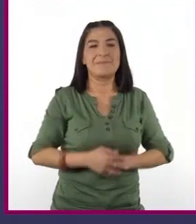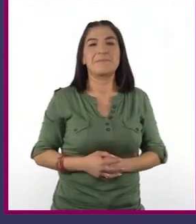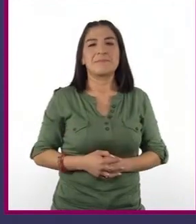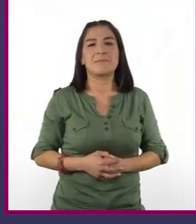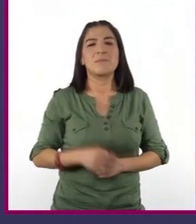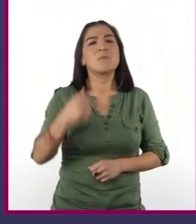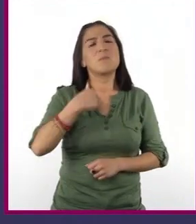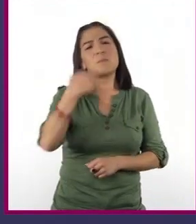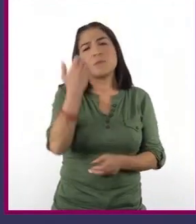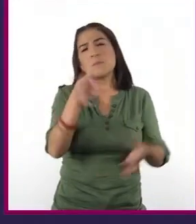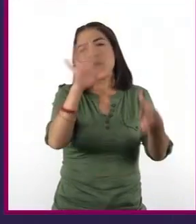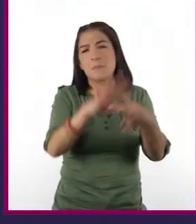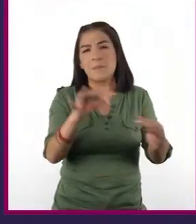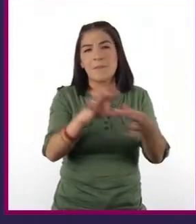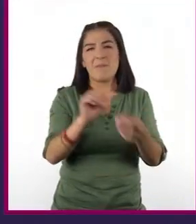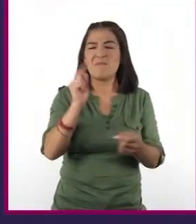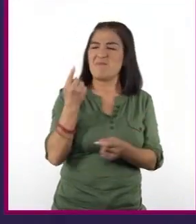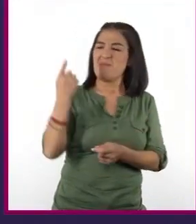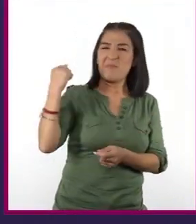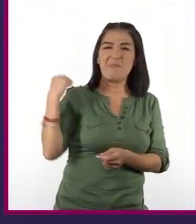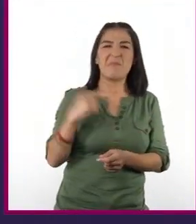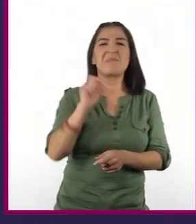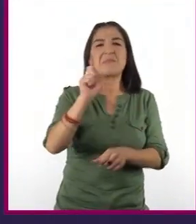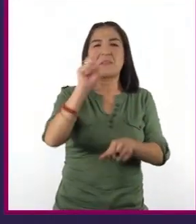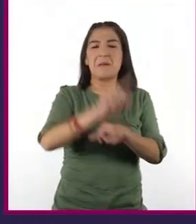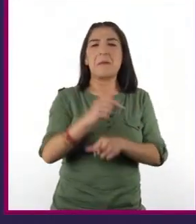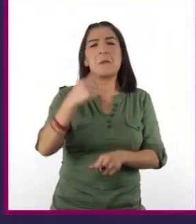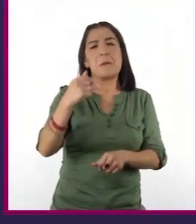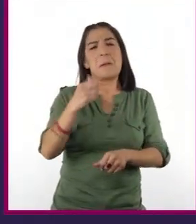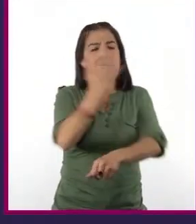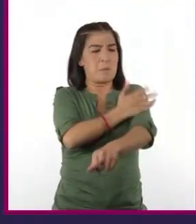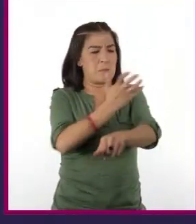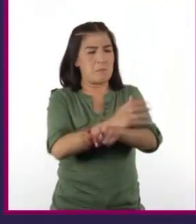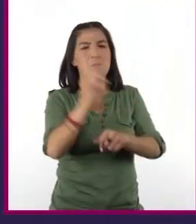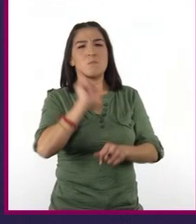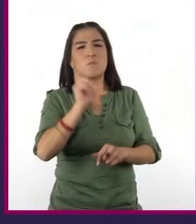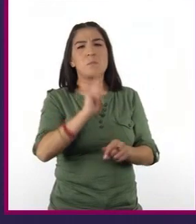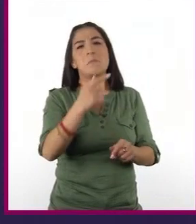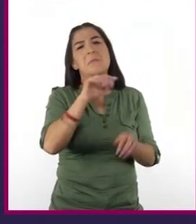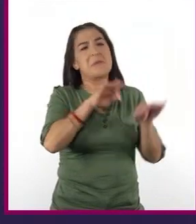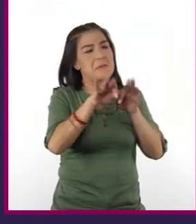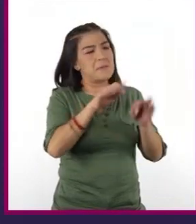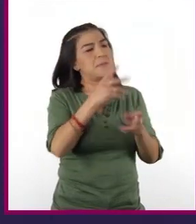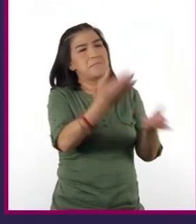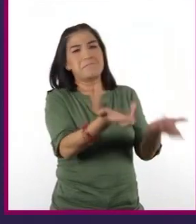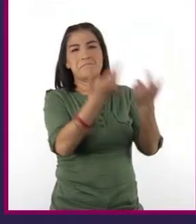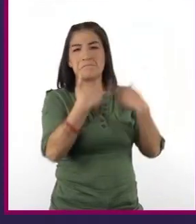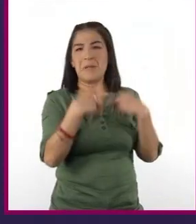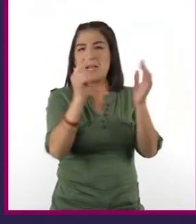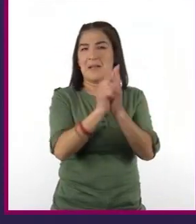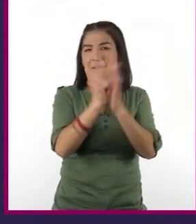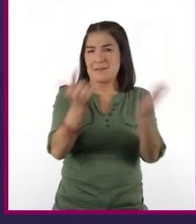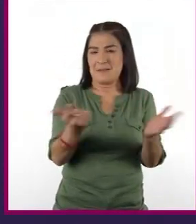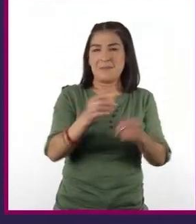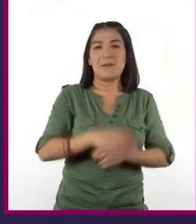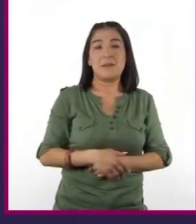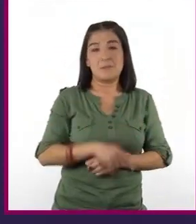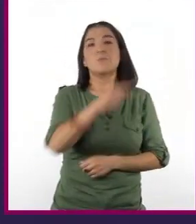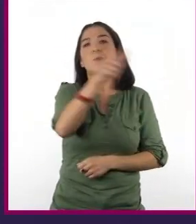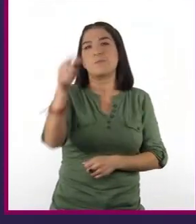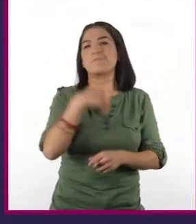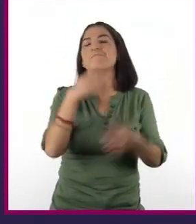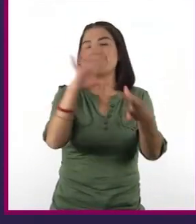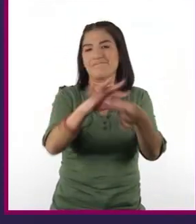quiero platicar que hace unos días una compañera del trabajo me regaló un par de libros. Deben saber que me gusta mucho